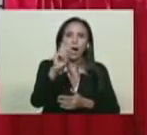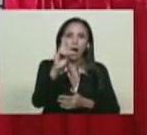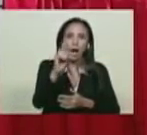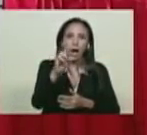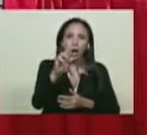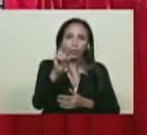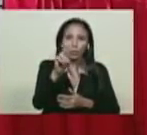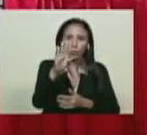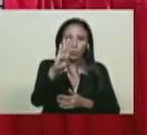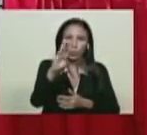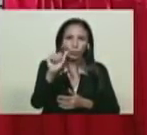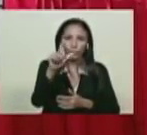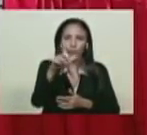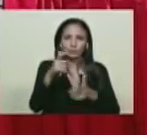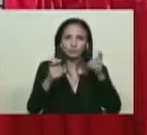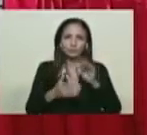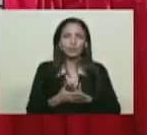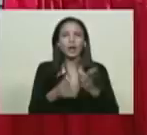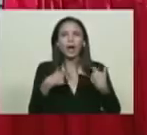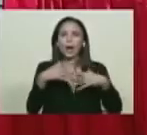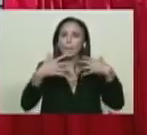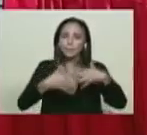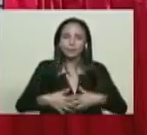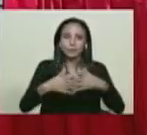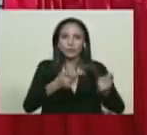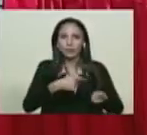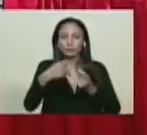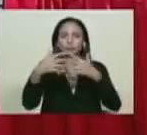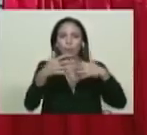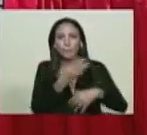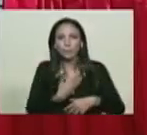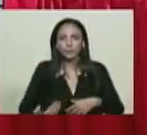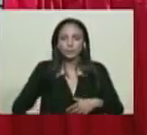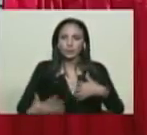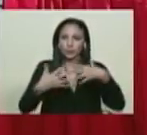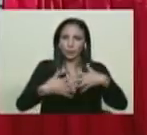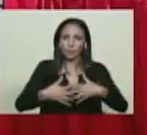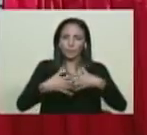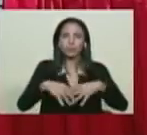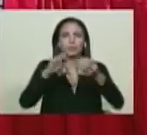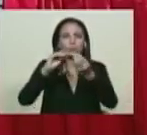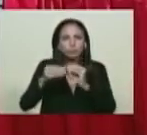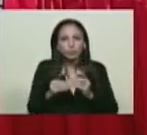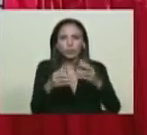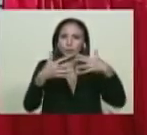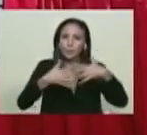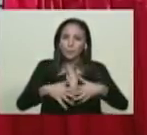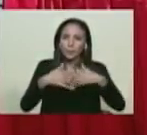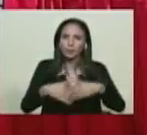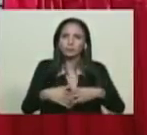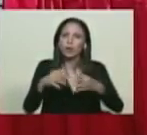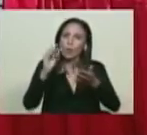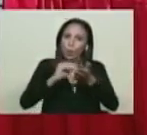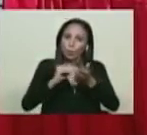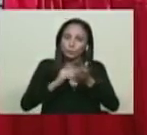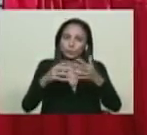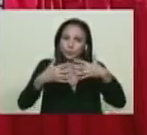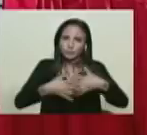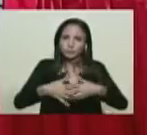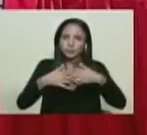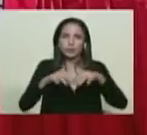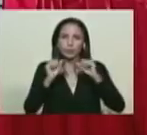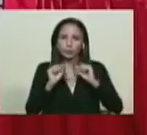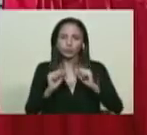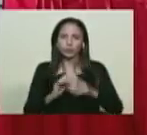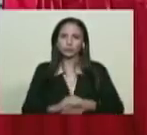se va directo como presidente de Citgo ya, a reestructurar Citgo, a recuperar Citgo, a